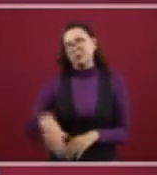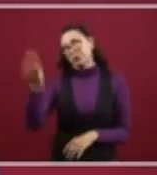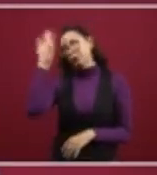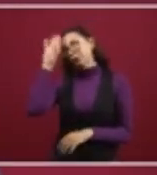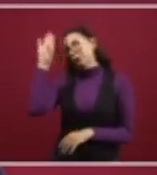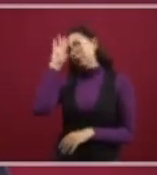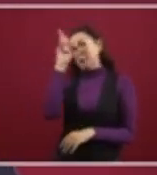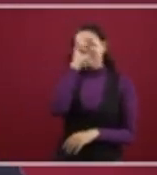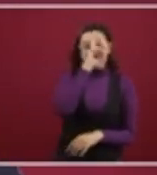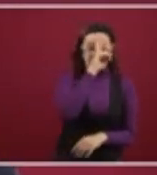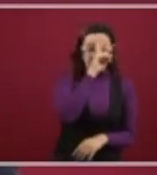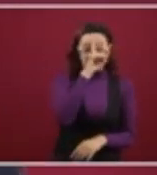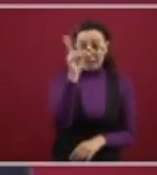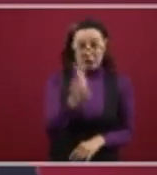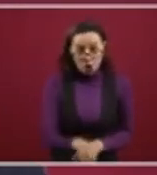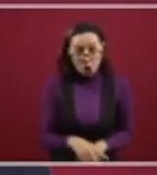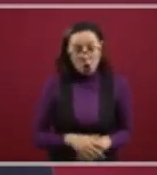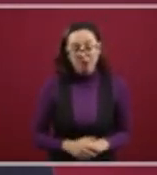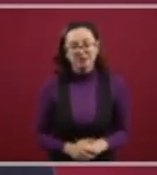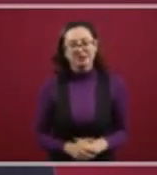todavía, ¿se acuerdan